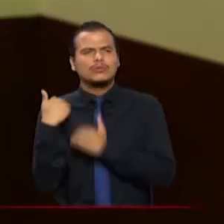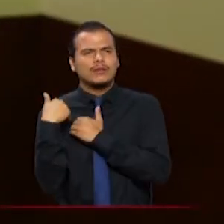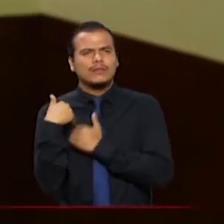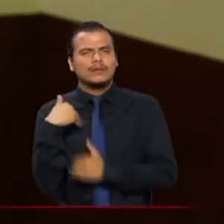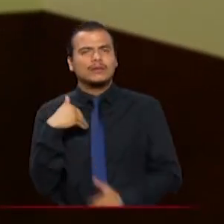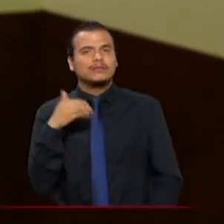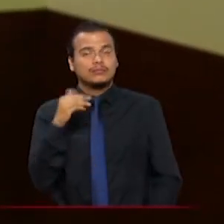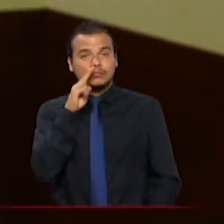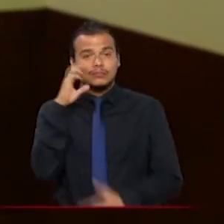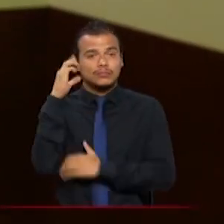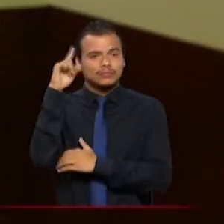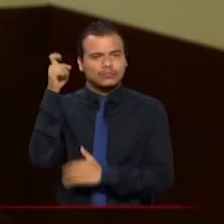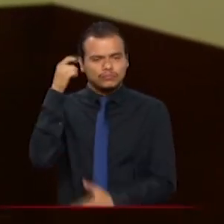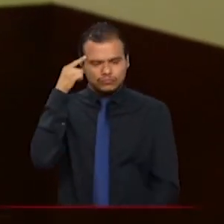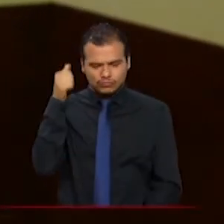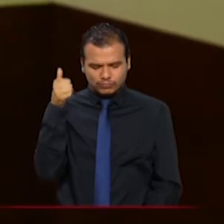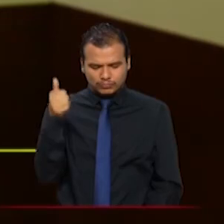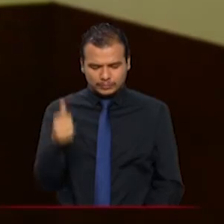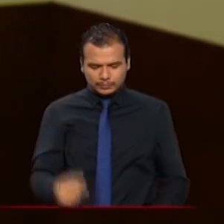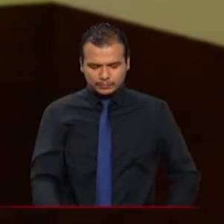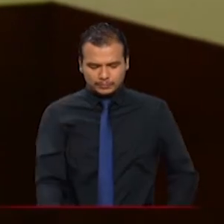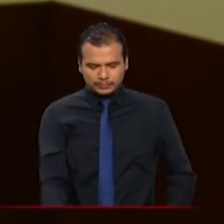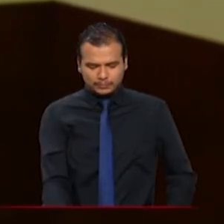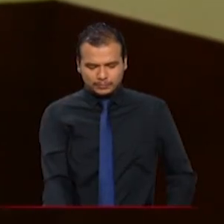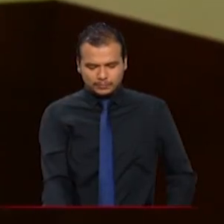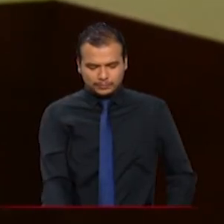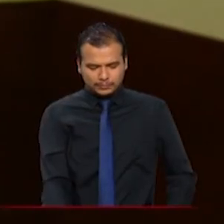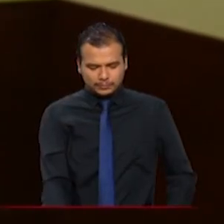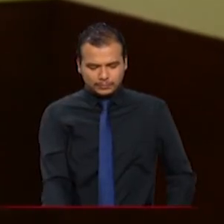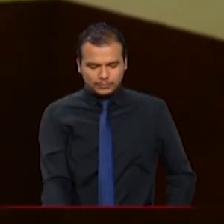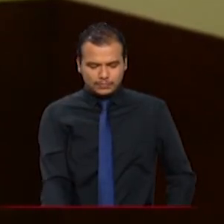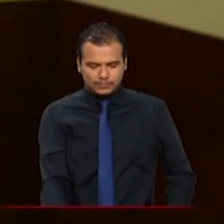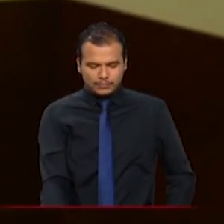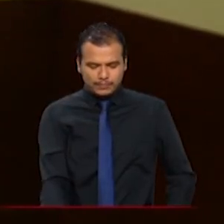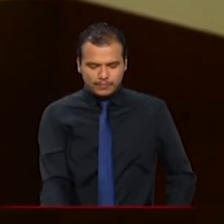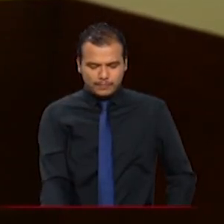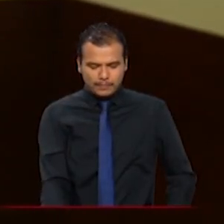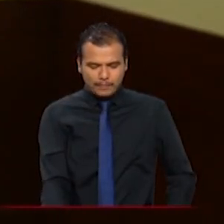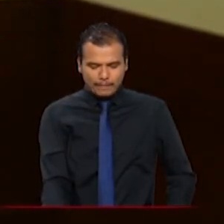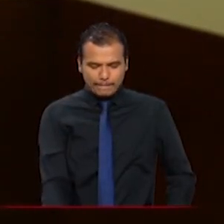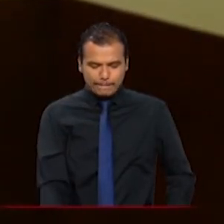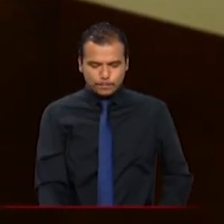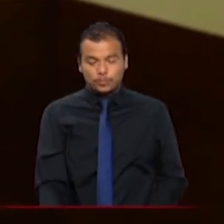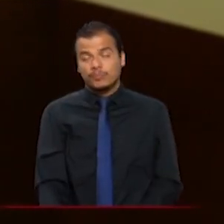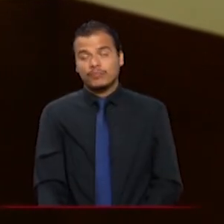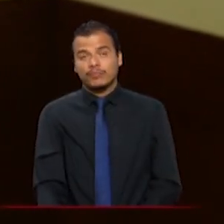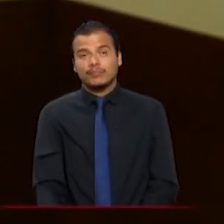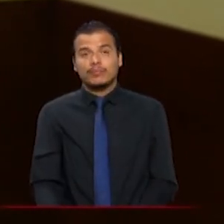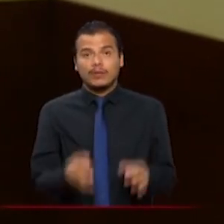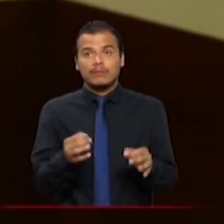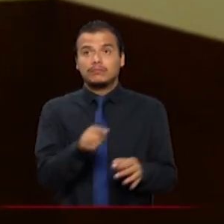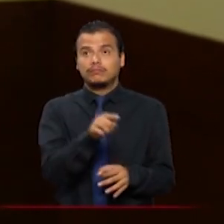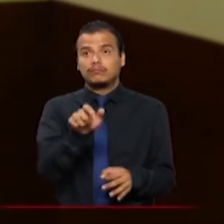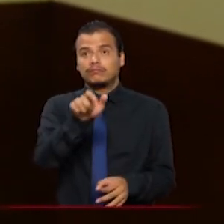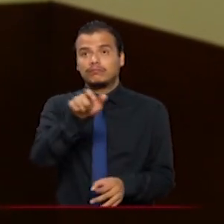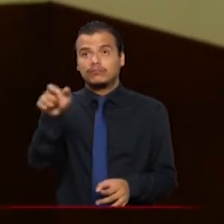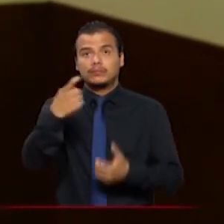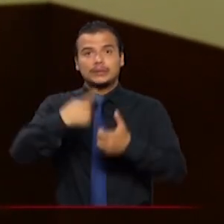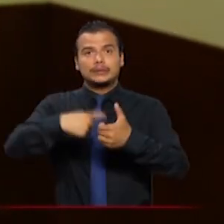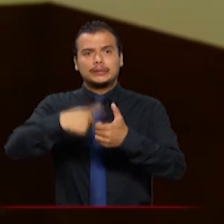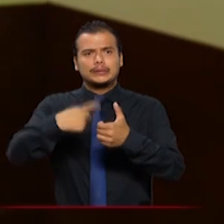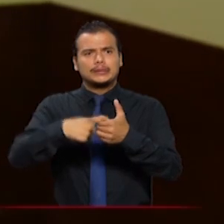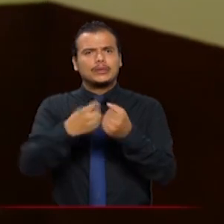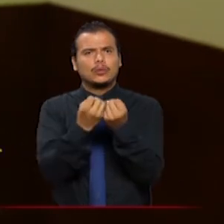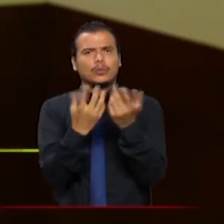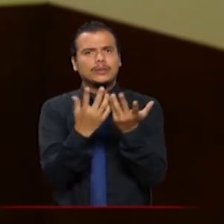todo yo tengo que destacar la participación de la gente. Tuvimos un escenario lleno aquí en la ciudad de Ibagué. Hubo casi 6.000 personas conectadas en las redes sociales del periódico